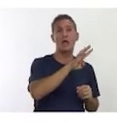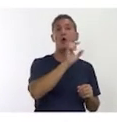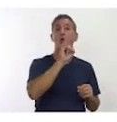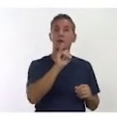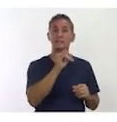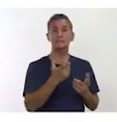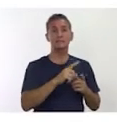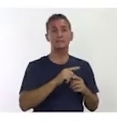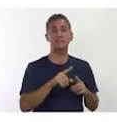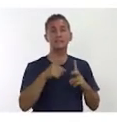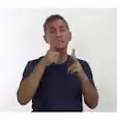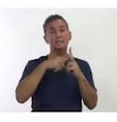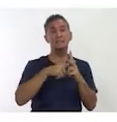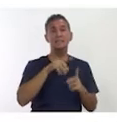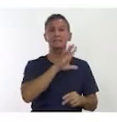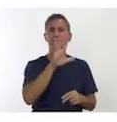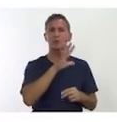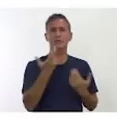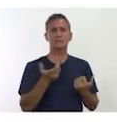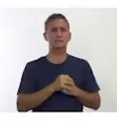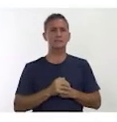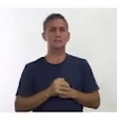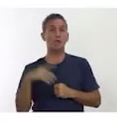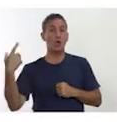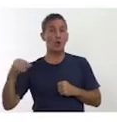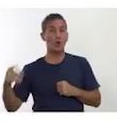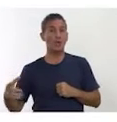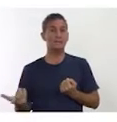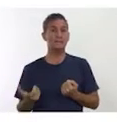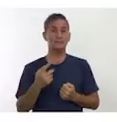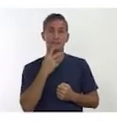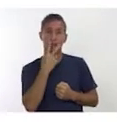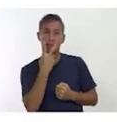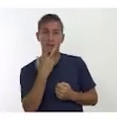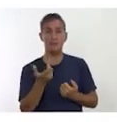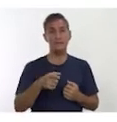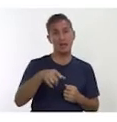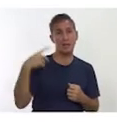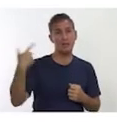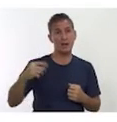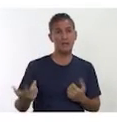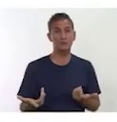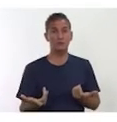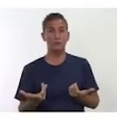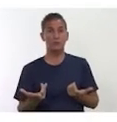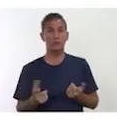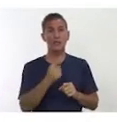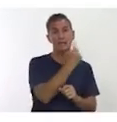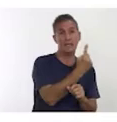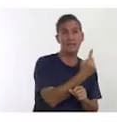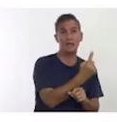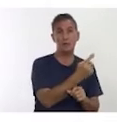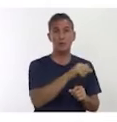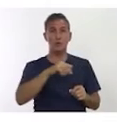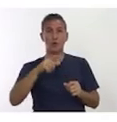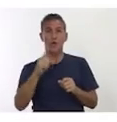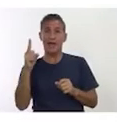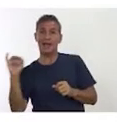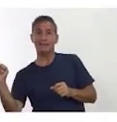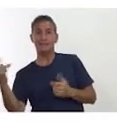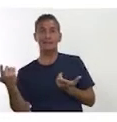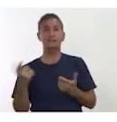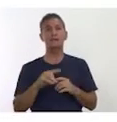46 y 55. Y los ejercicios que van a resolver son desde el 1 hasta